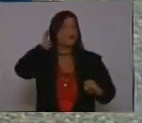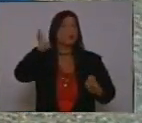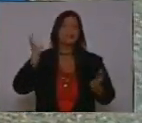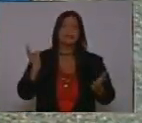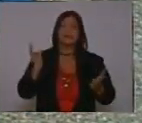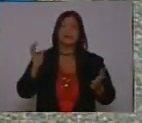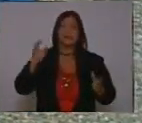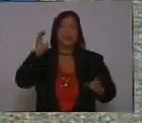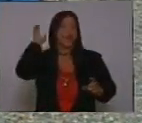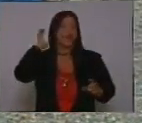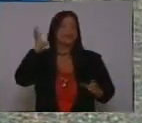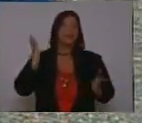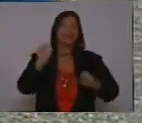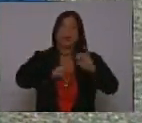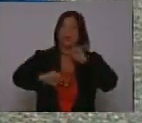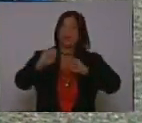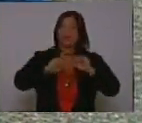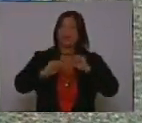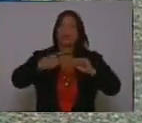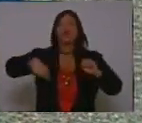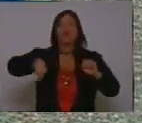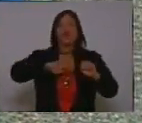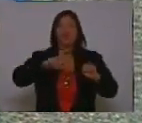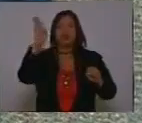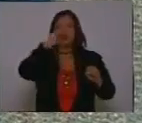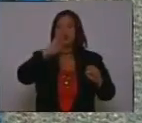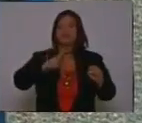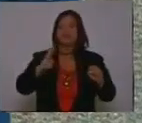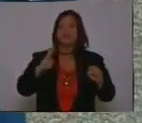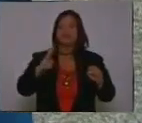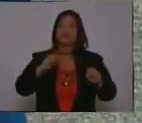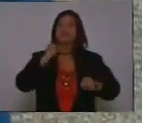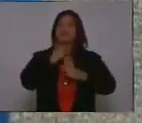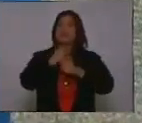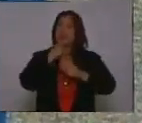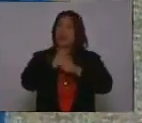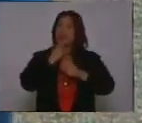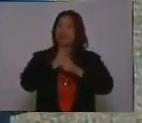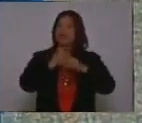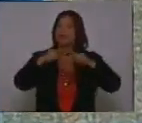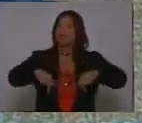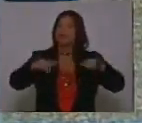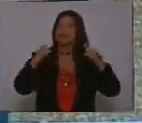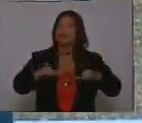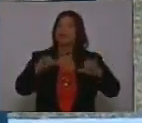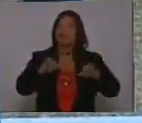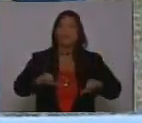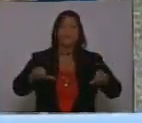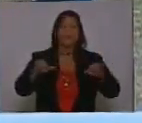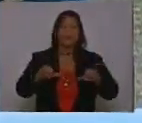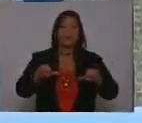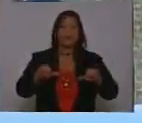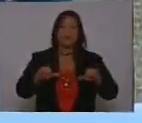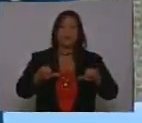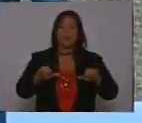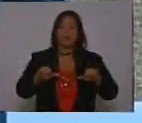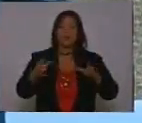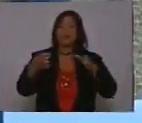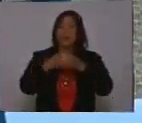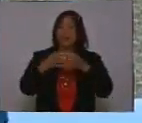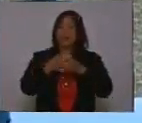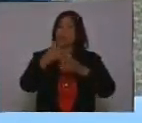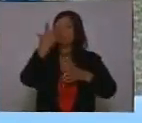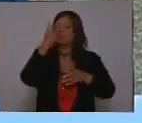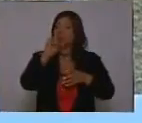con conciencia. Nosotros de Brasil trabajamos esta misma cuestión en nuestra propia delegación, somos